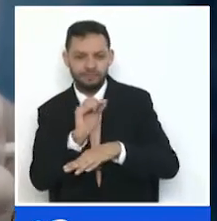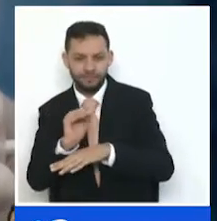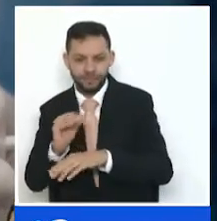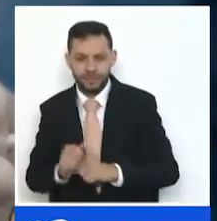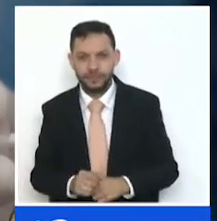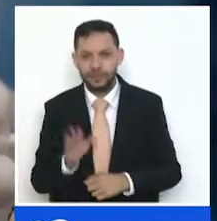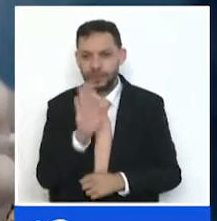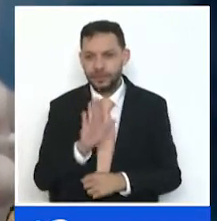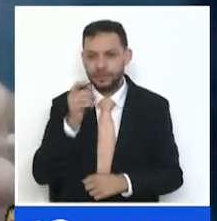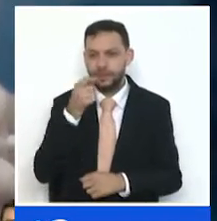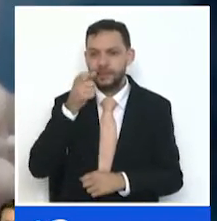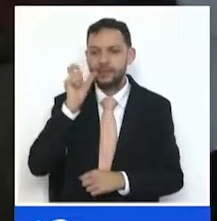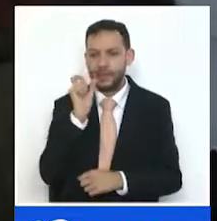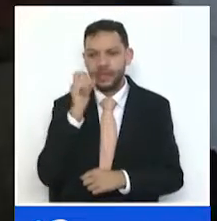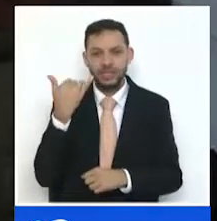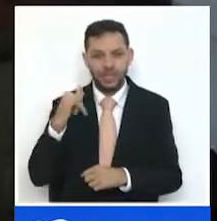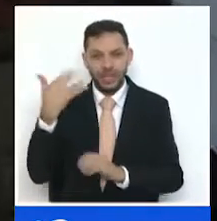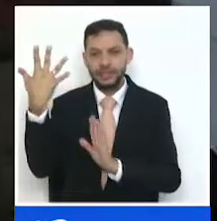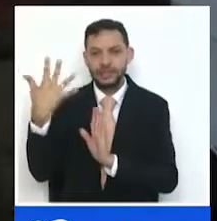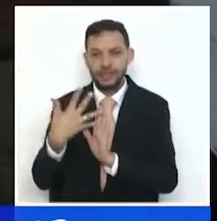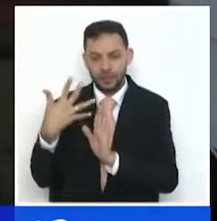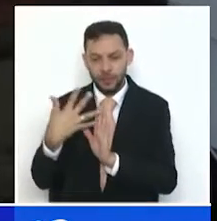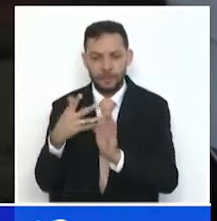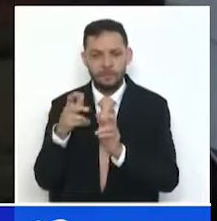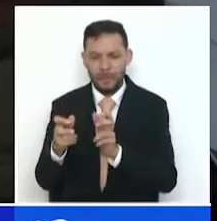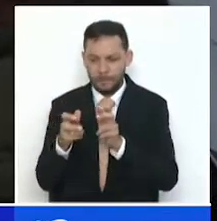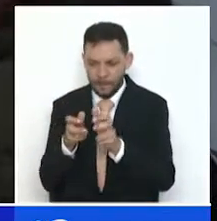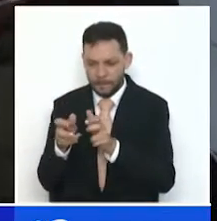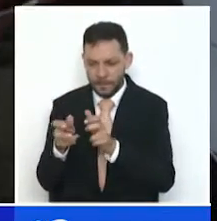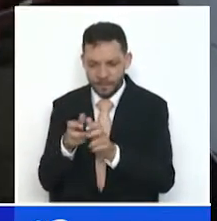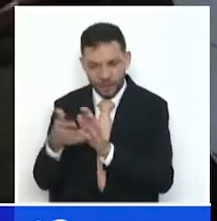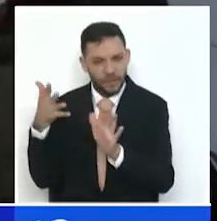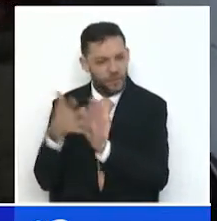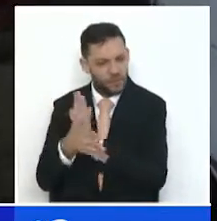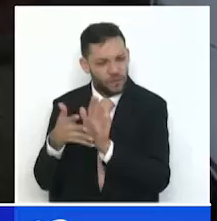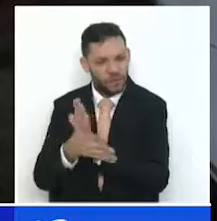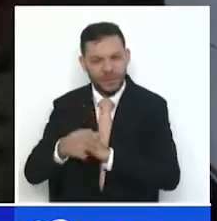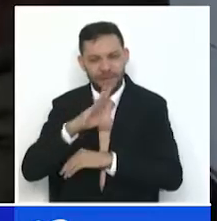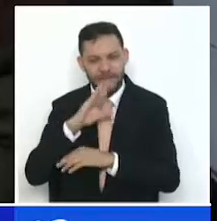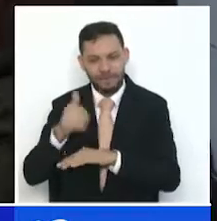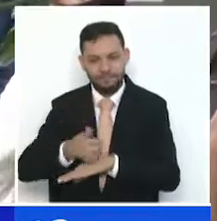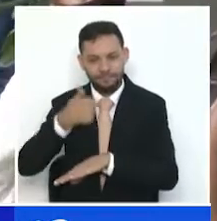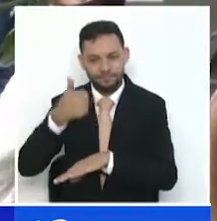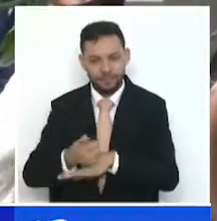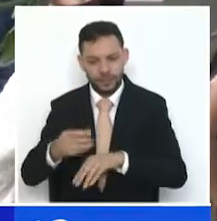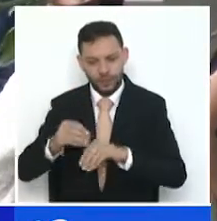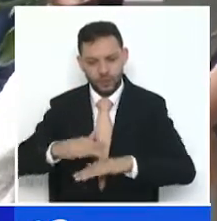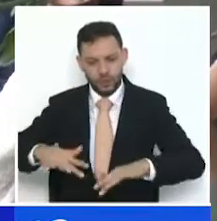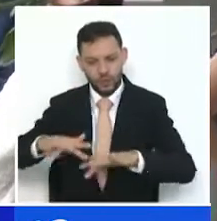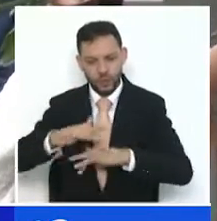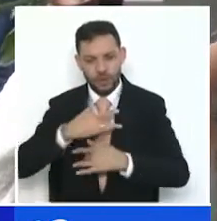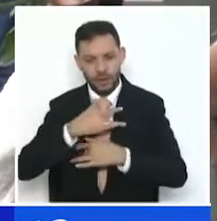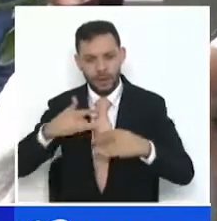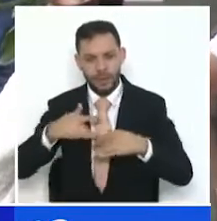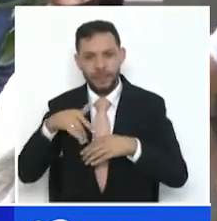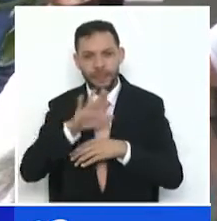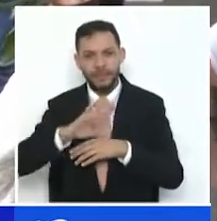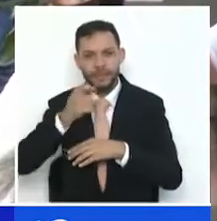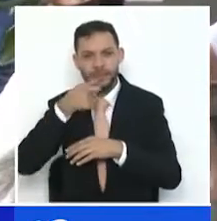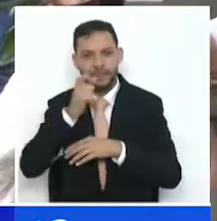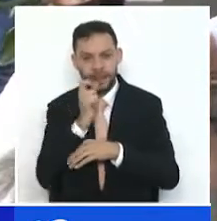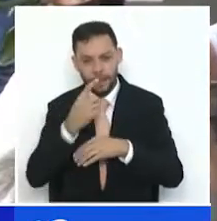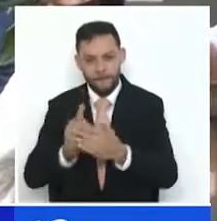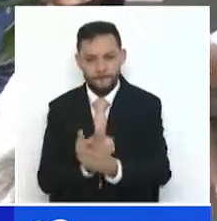Caldas llegó a las 5.000 vacunas diarias según la Dirección Territorial de Salud. El objetivo es seguir avanzando para lograr una inmunidad al final del